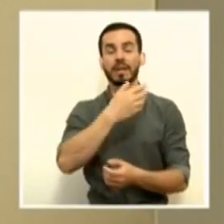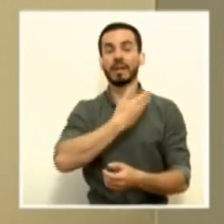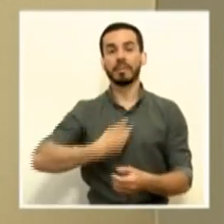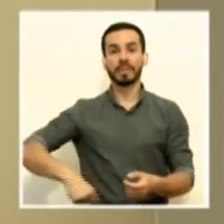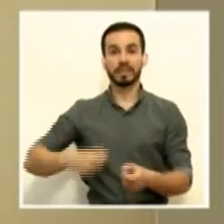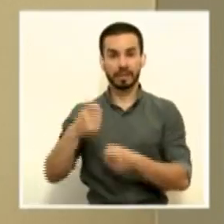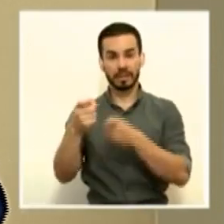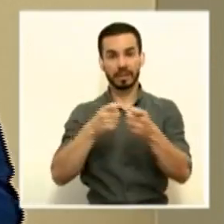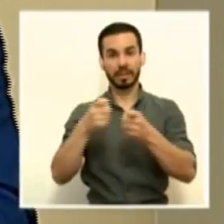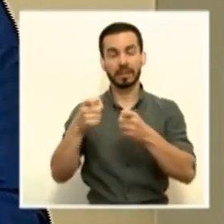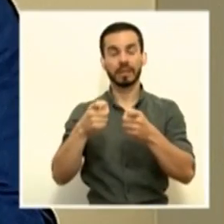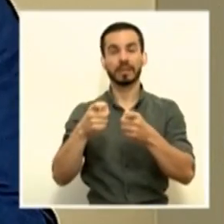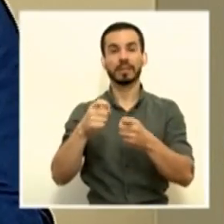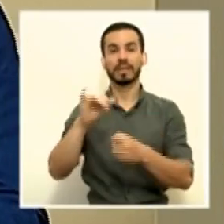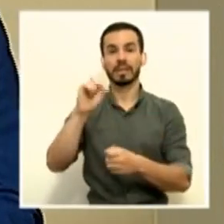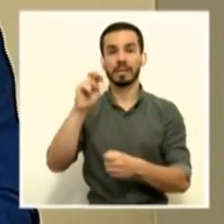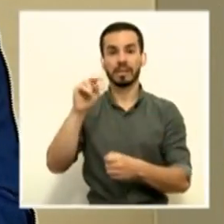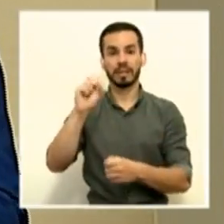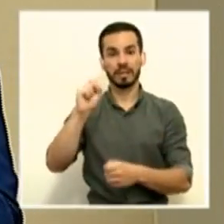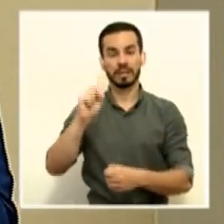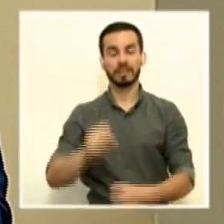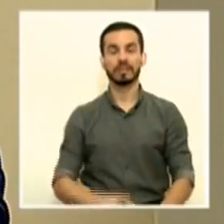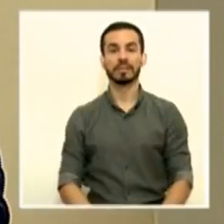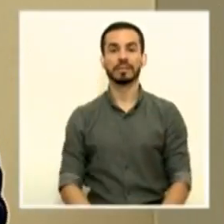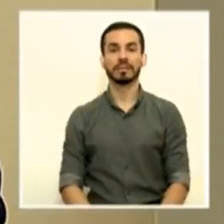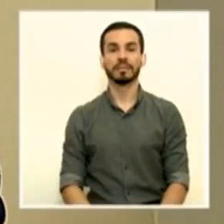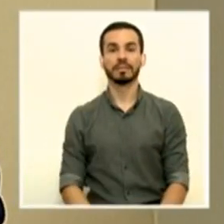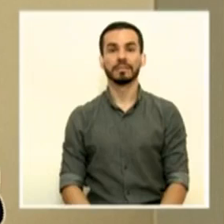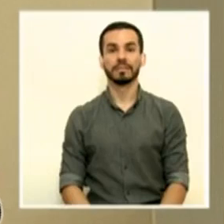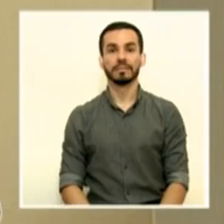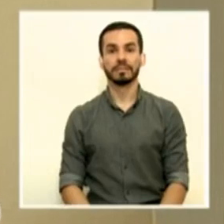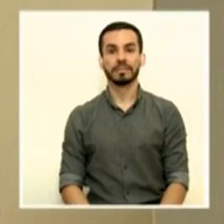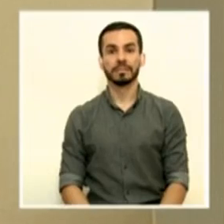presidente ejecutivo del Instituto Nacional de Seguros.